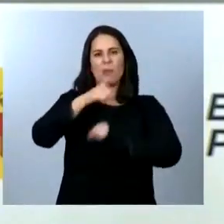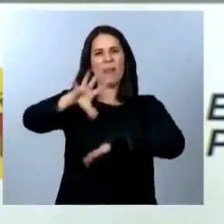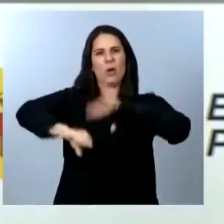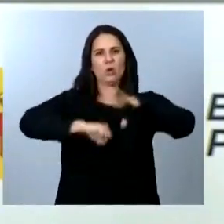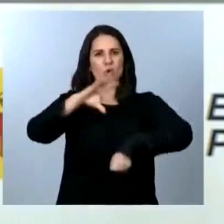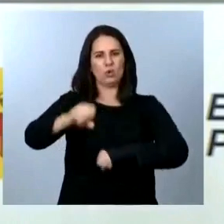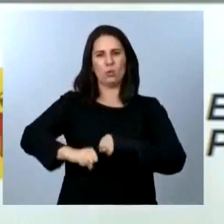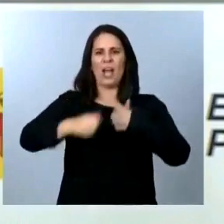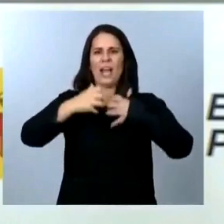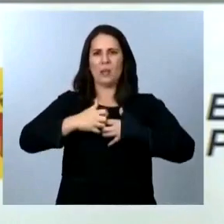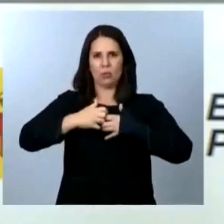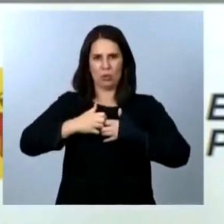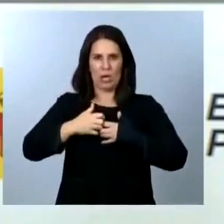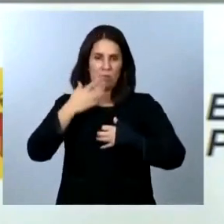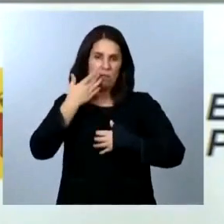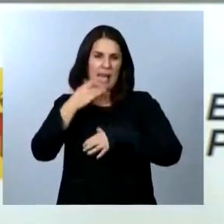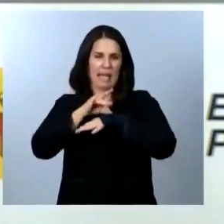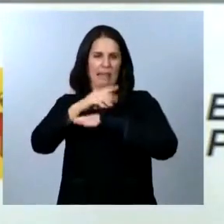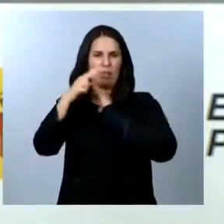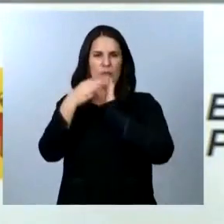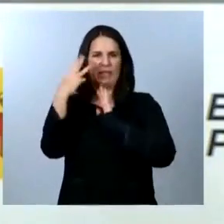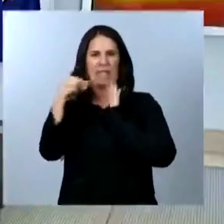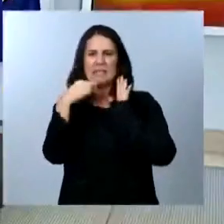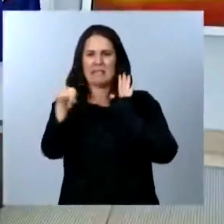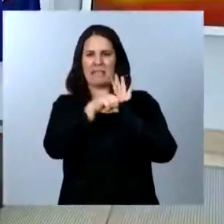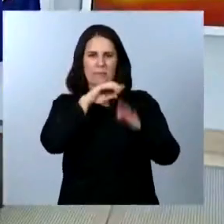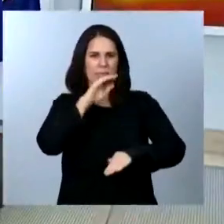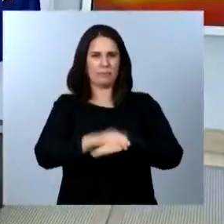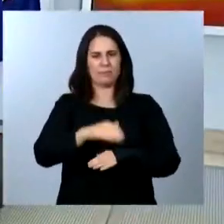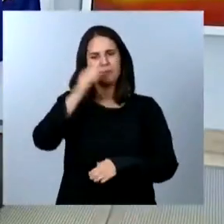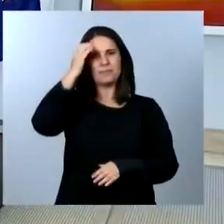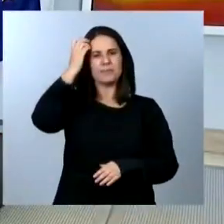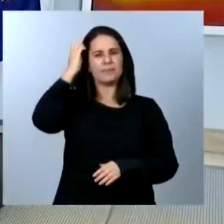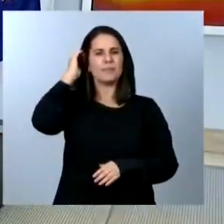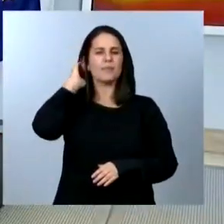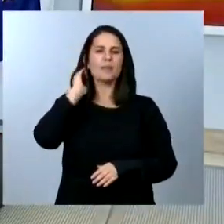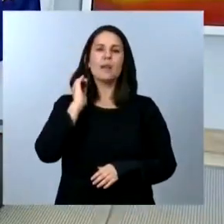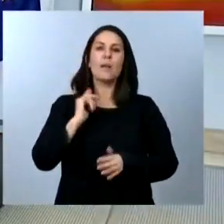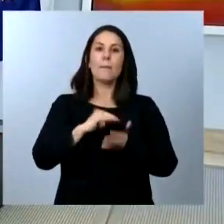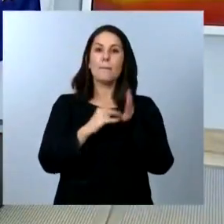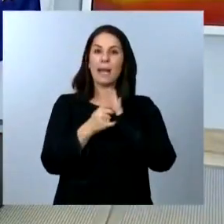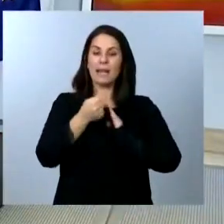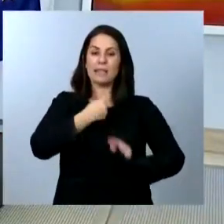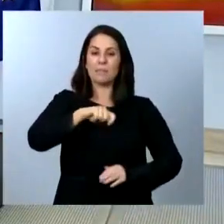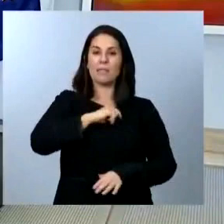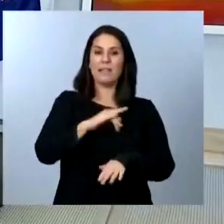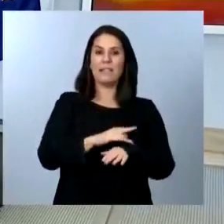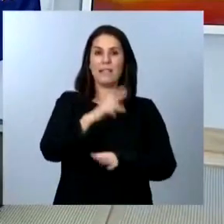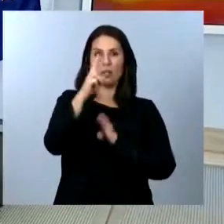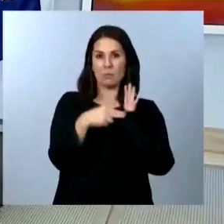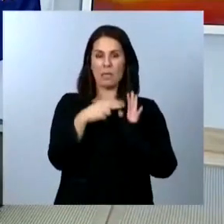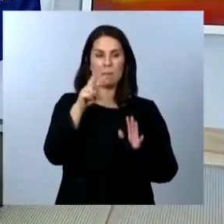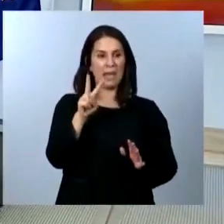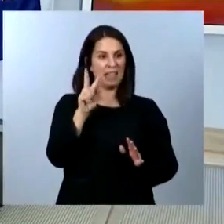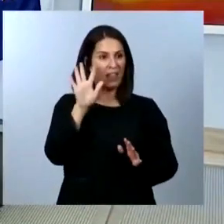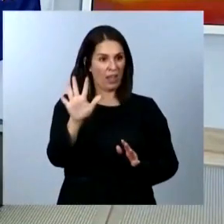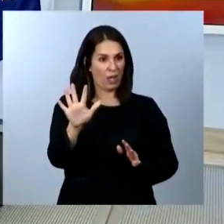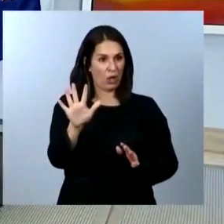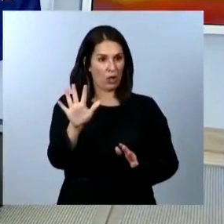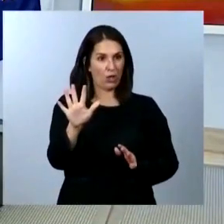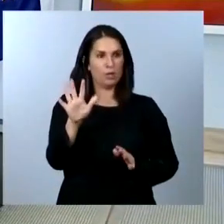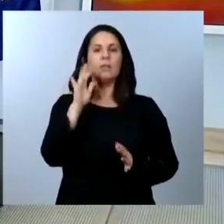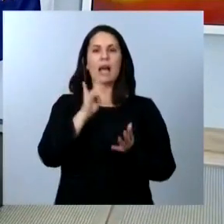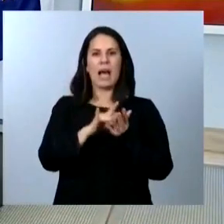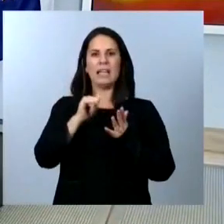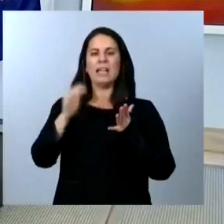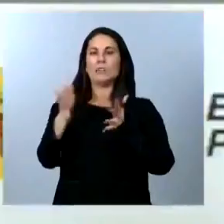por la Agenda 2030. El Plan España Digital 2025 contempla además reformas estructurales que van a movilizar entre este